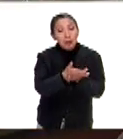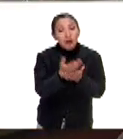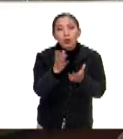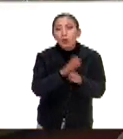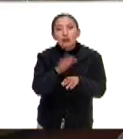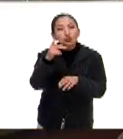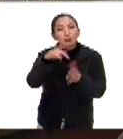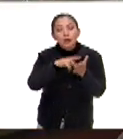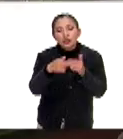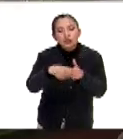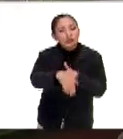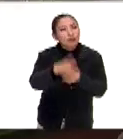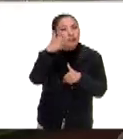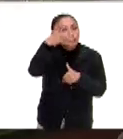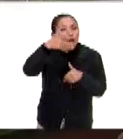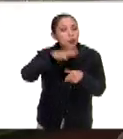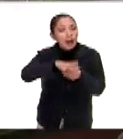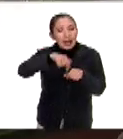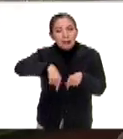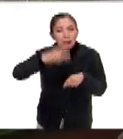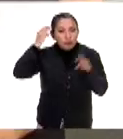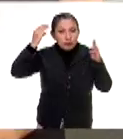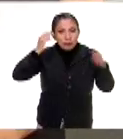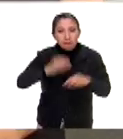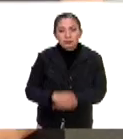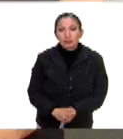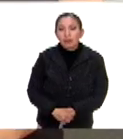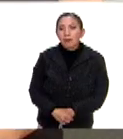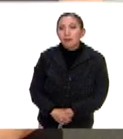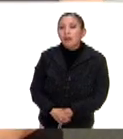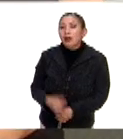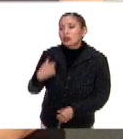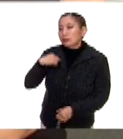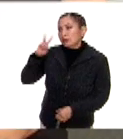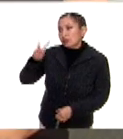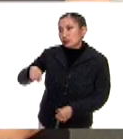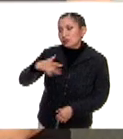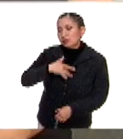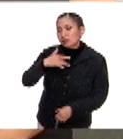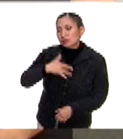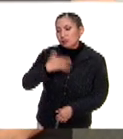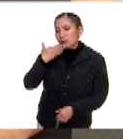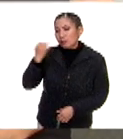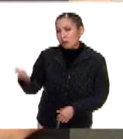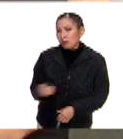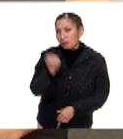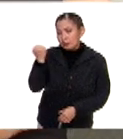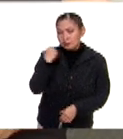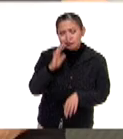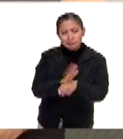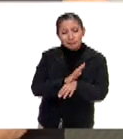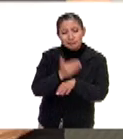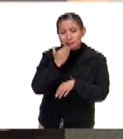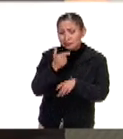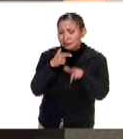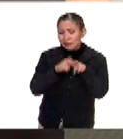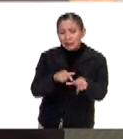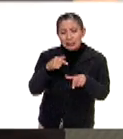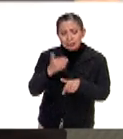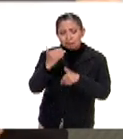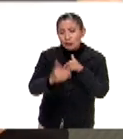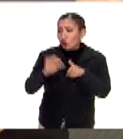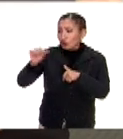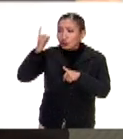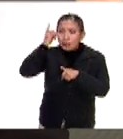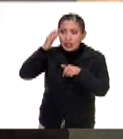¿Cuál es tu proyecto? ¿Hacia dónde vas en este museo que haces? Bueno, yo la verdad me siento muy afortunada y privilegiada de seguir el paso que